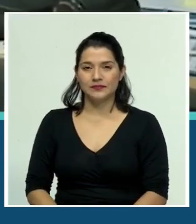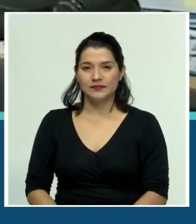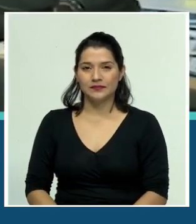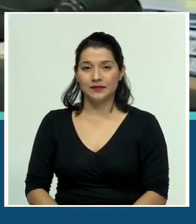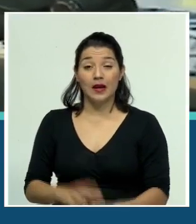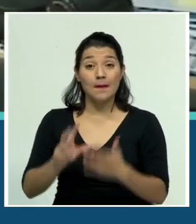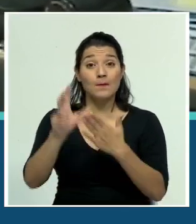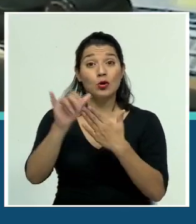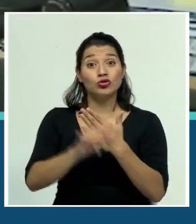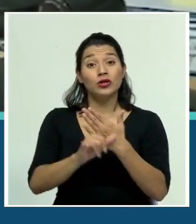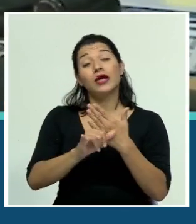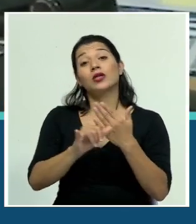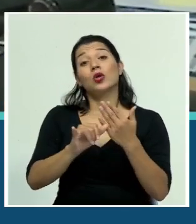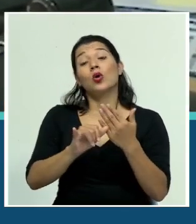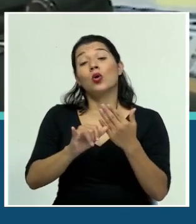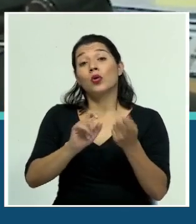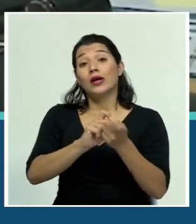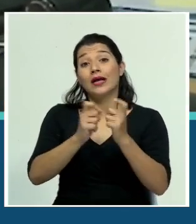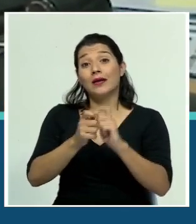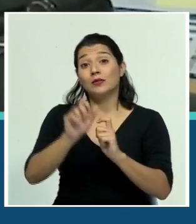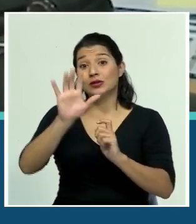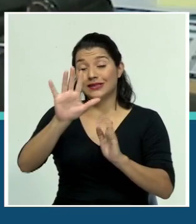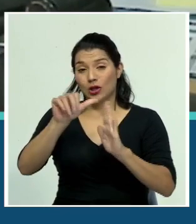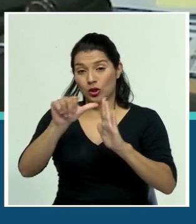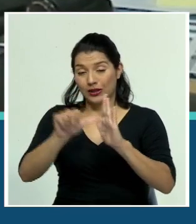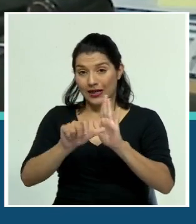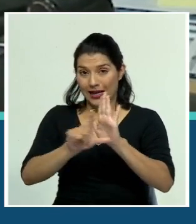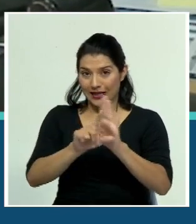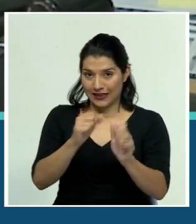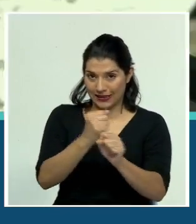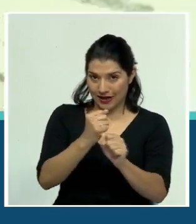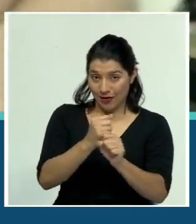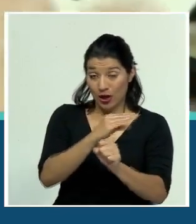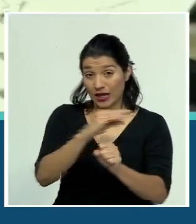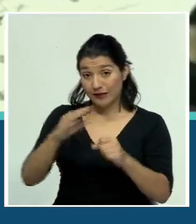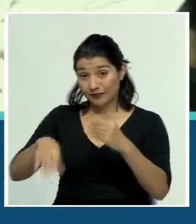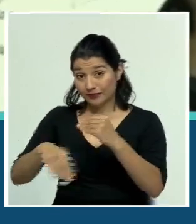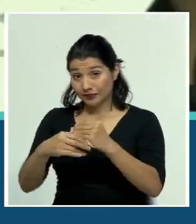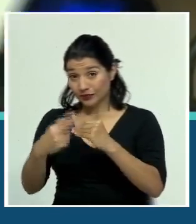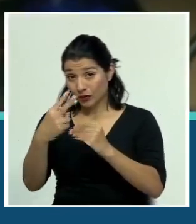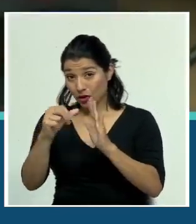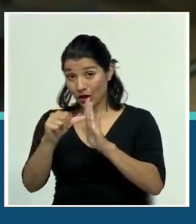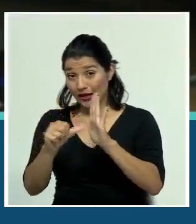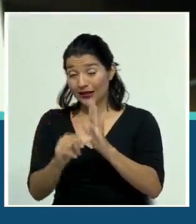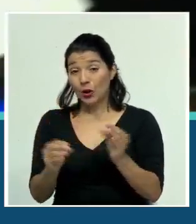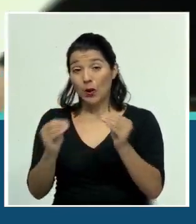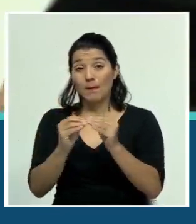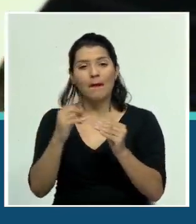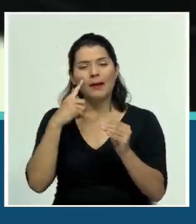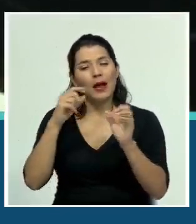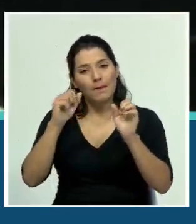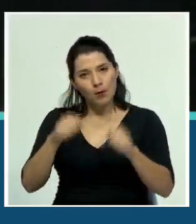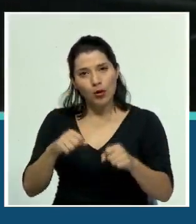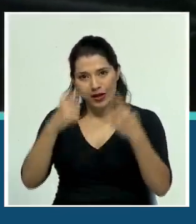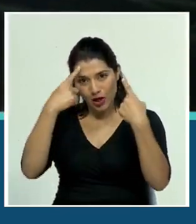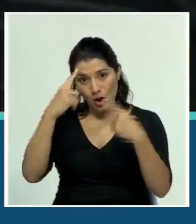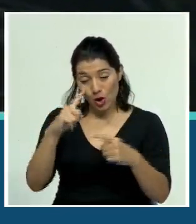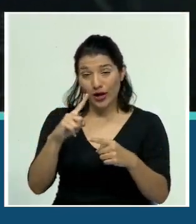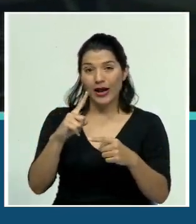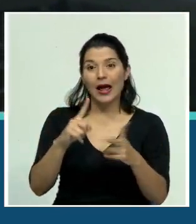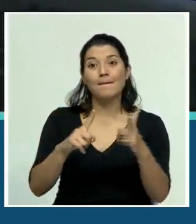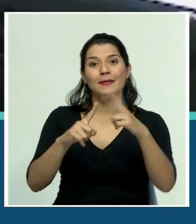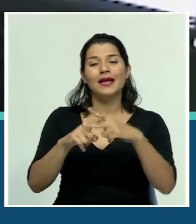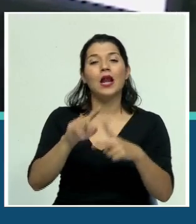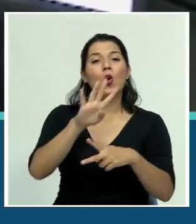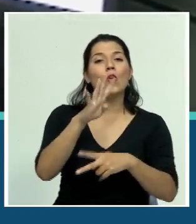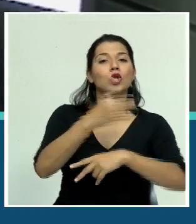El proyecto reforma 5 artículos del Código de Trabajo y agrega otros 2, esto con el fin de implementar las jornadas 4x3. En